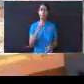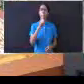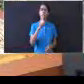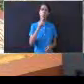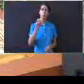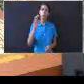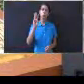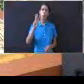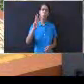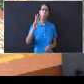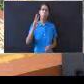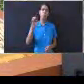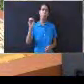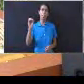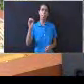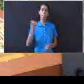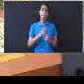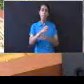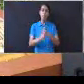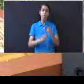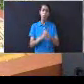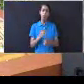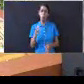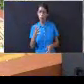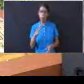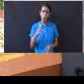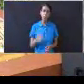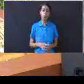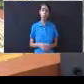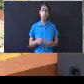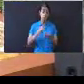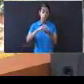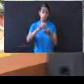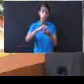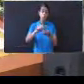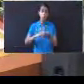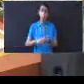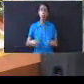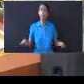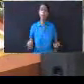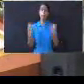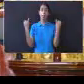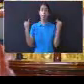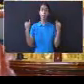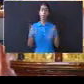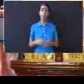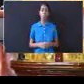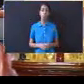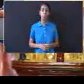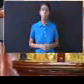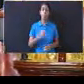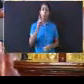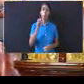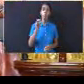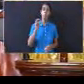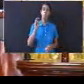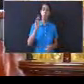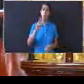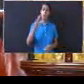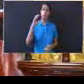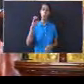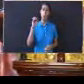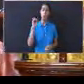de años, aquí se firmó la independencia. 1821. Pero en ese tiempo no había